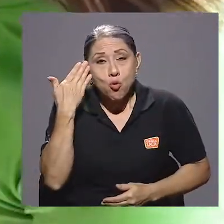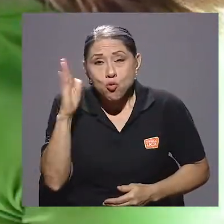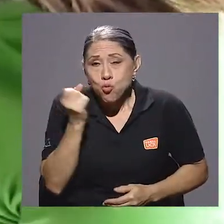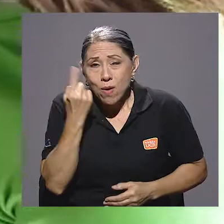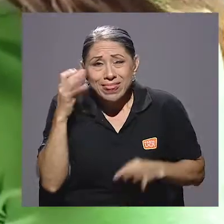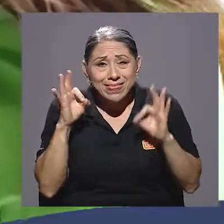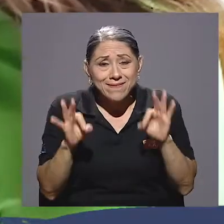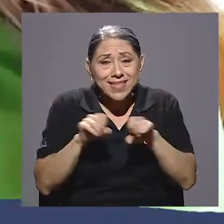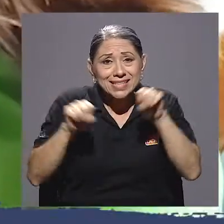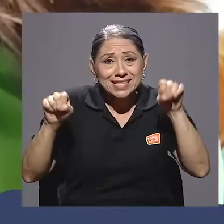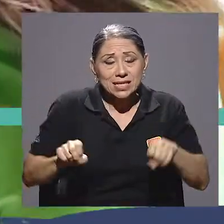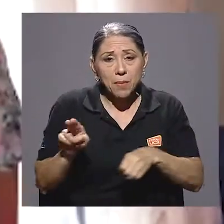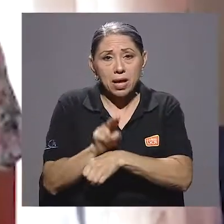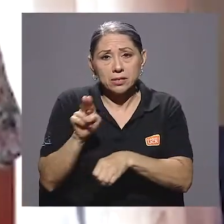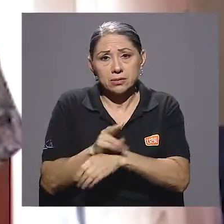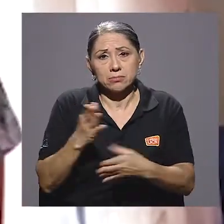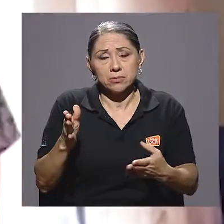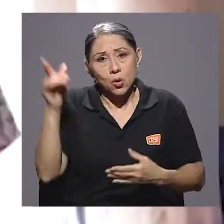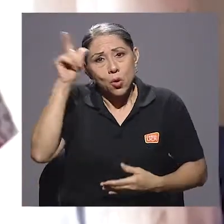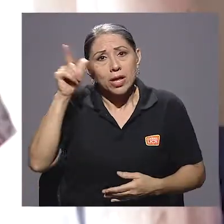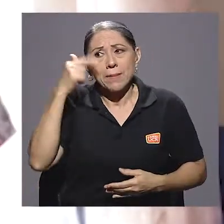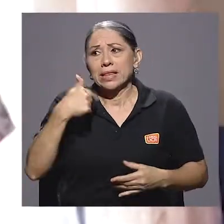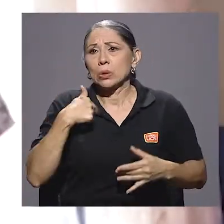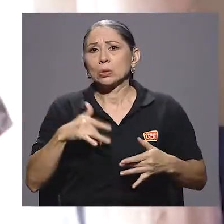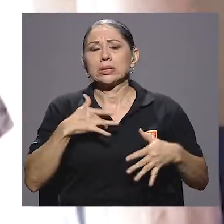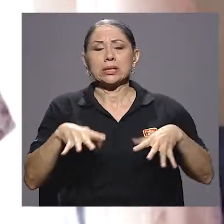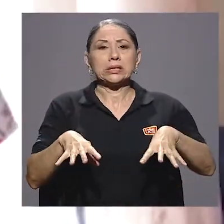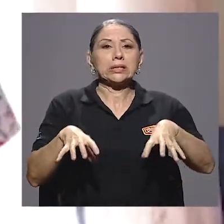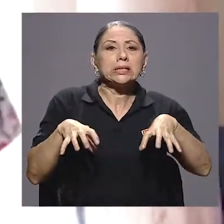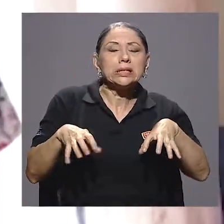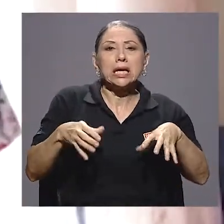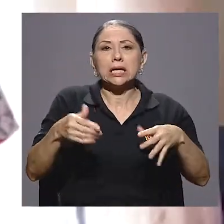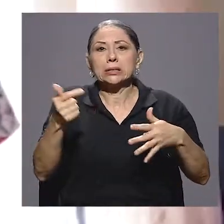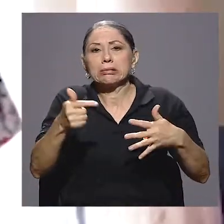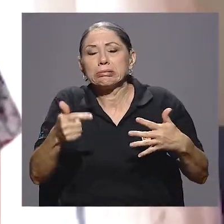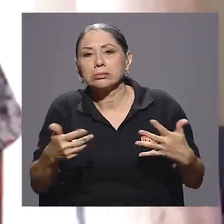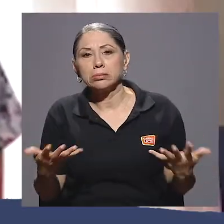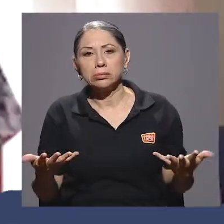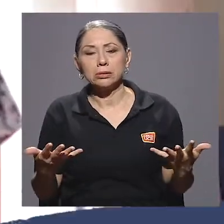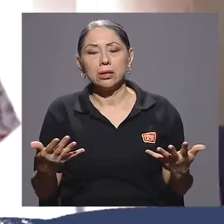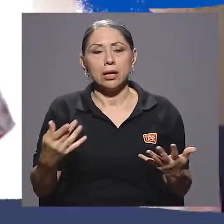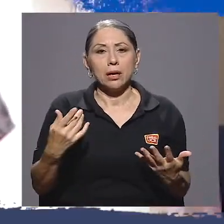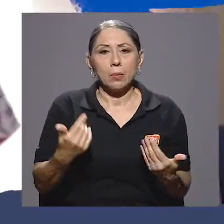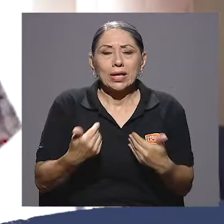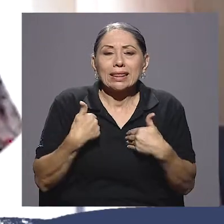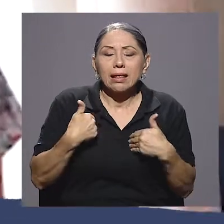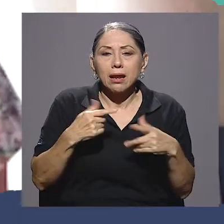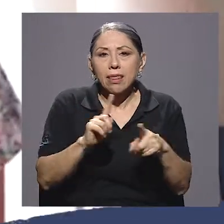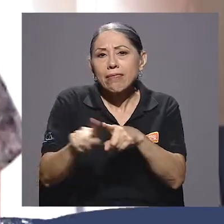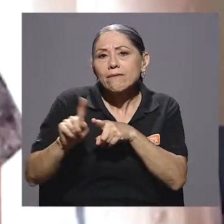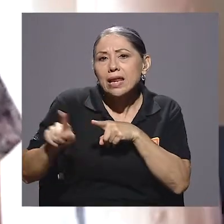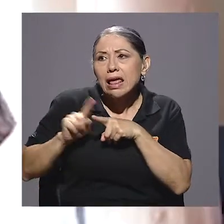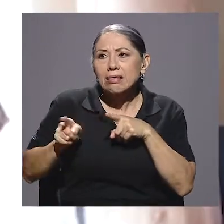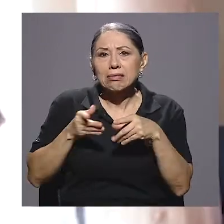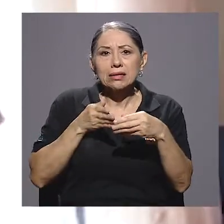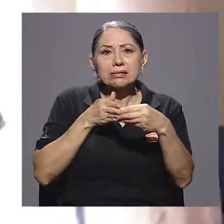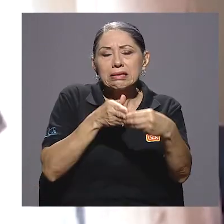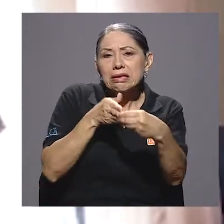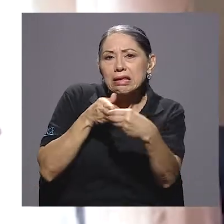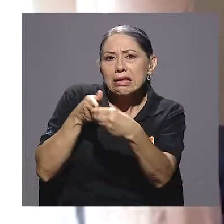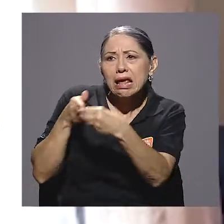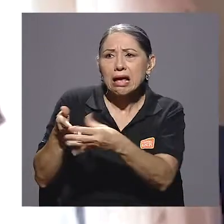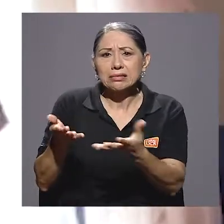cómo era el sistema que se iba a utilizar y obviamente uno está bajo estrés, bajo cosas así porque tiene diferentes